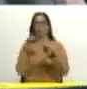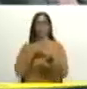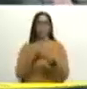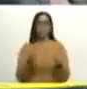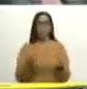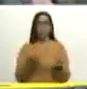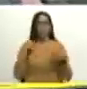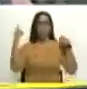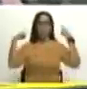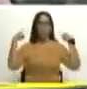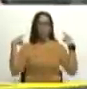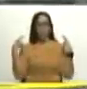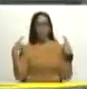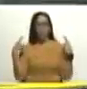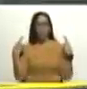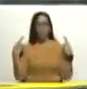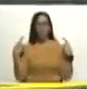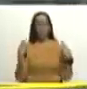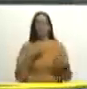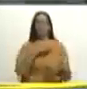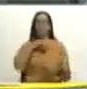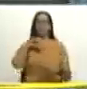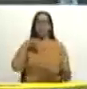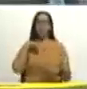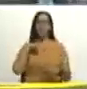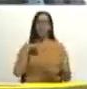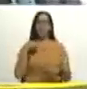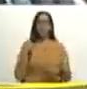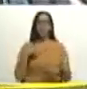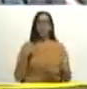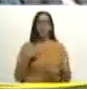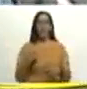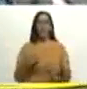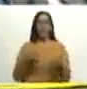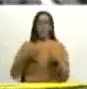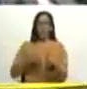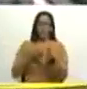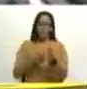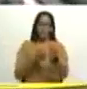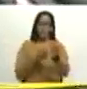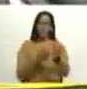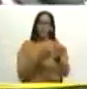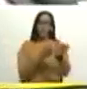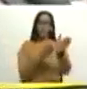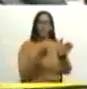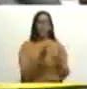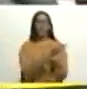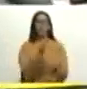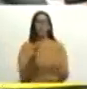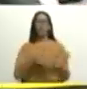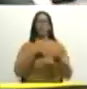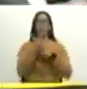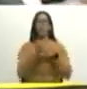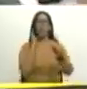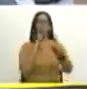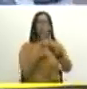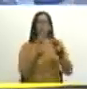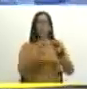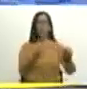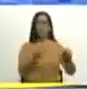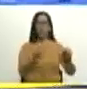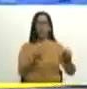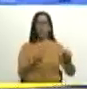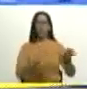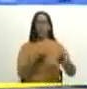o a lo loco. Nosotros tenemos rato transitando el camino correcto con un plan y una meta fija, con una